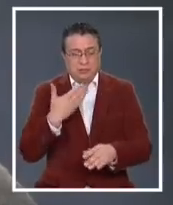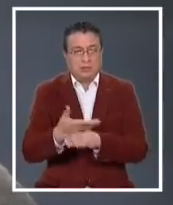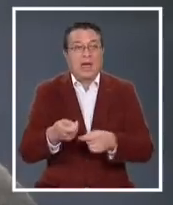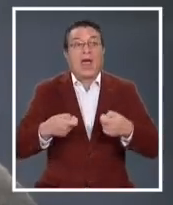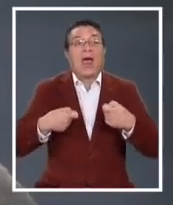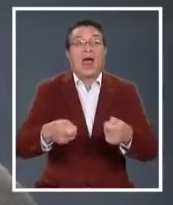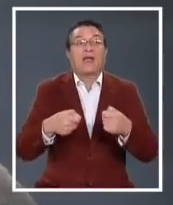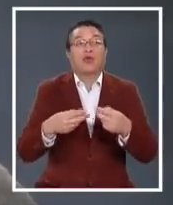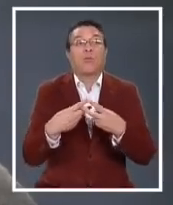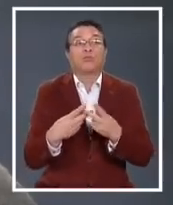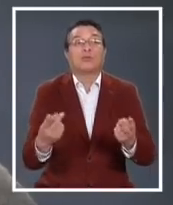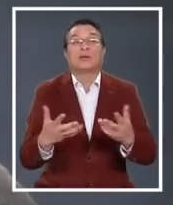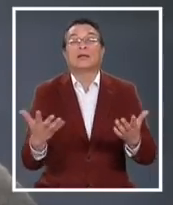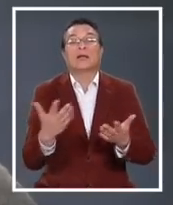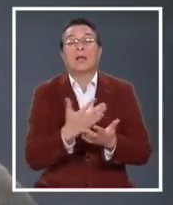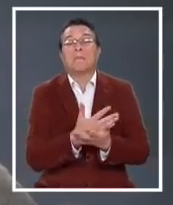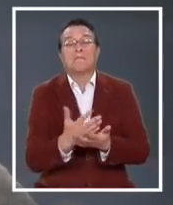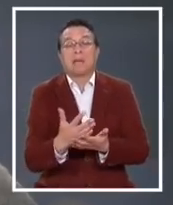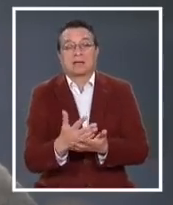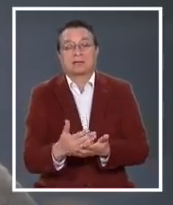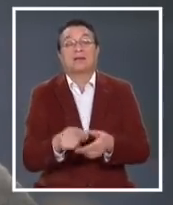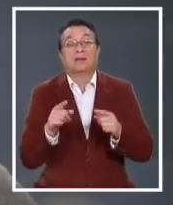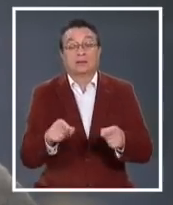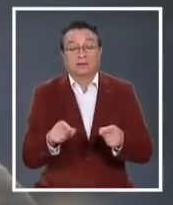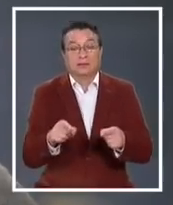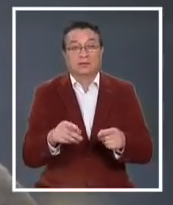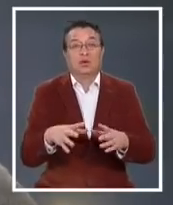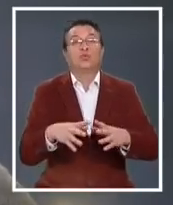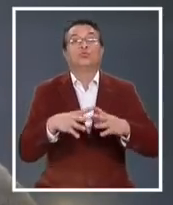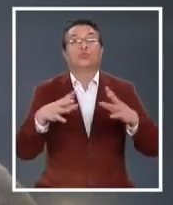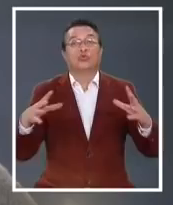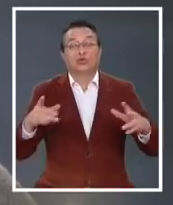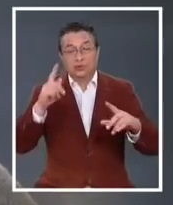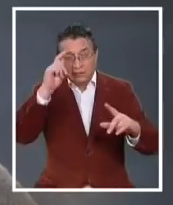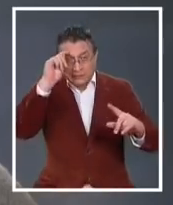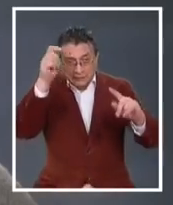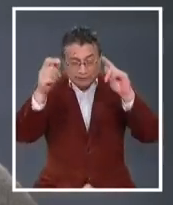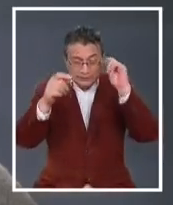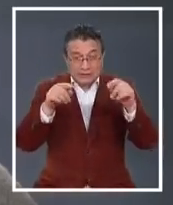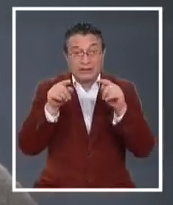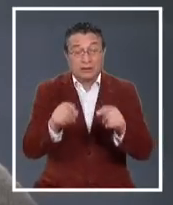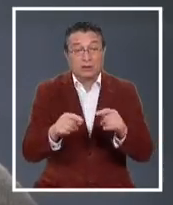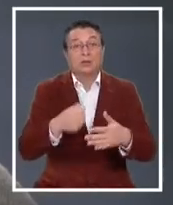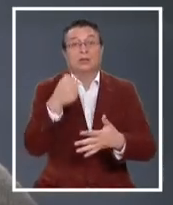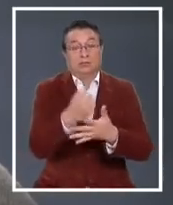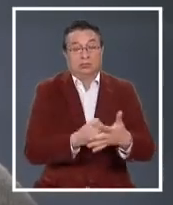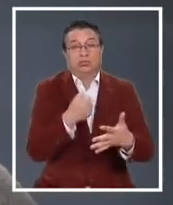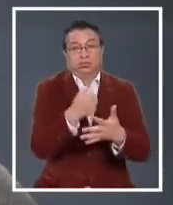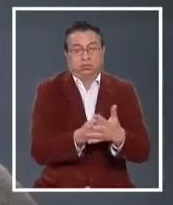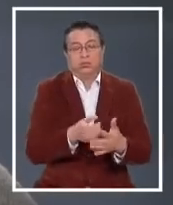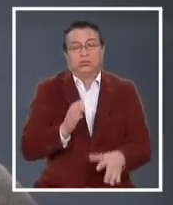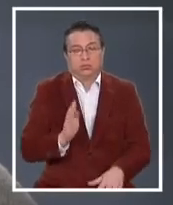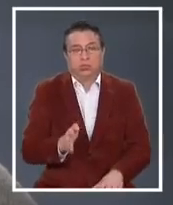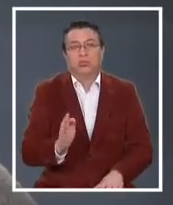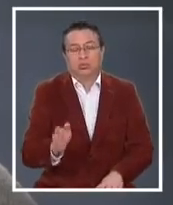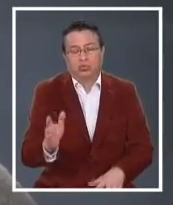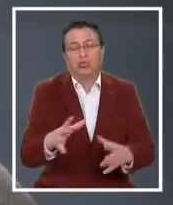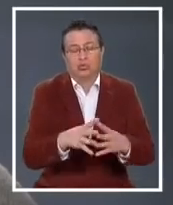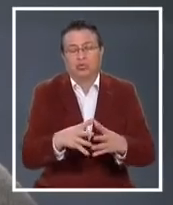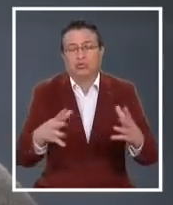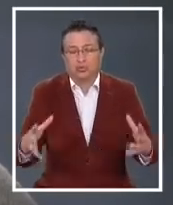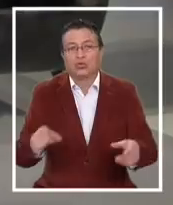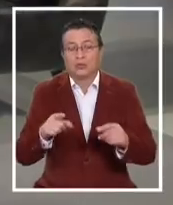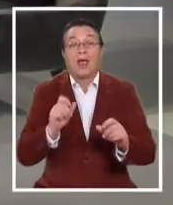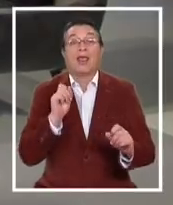público. Entonces, lo que termina pasando al final del día, en esta y en muchas otras iniciativas, es una pelea constante y al final es agotador